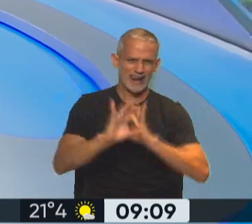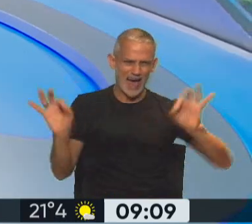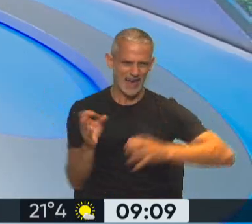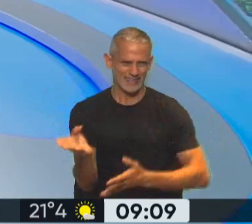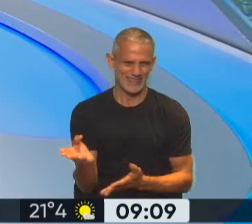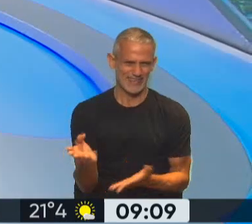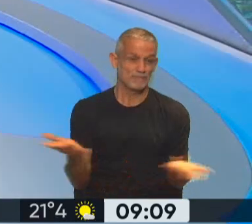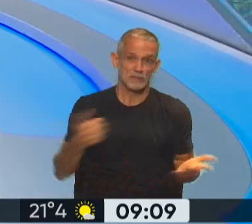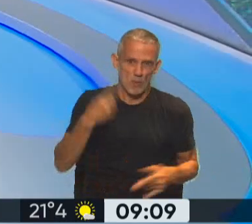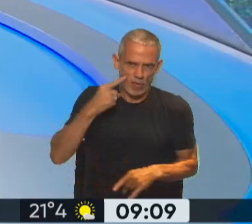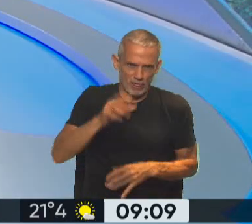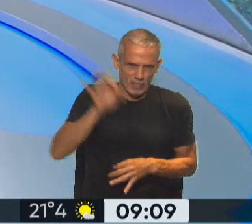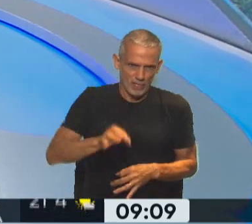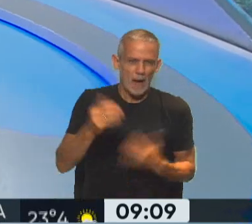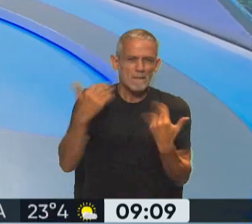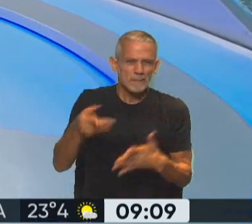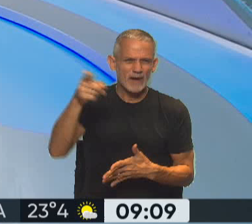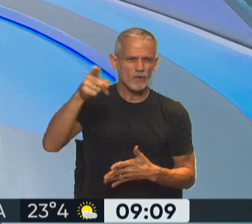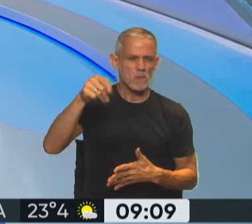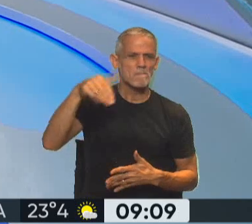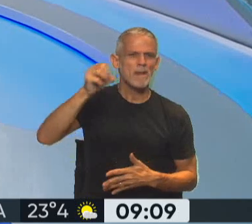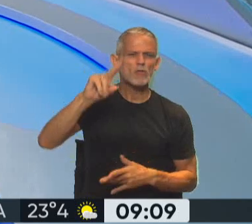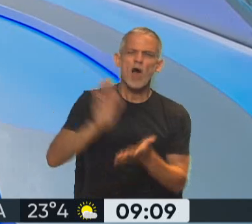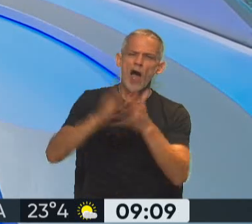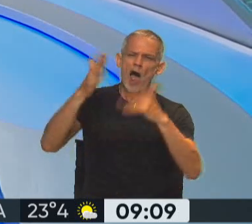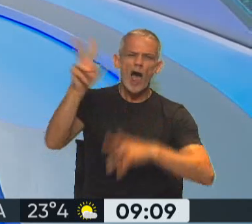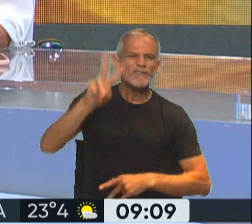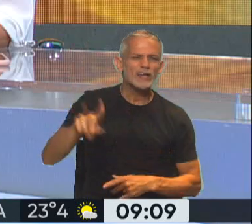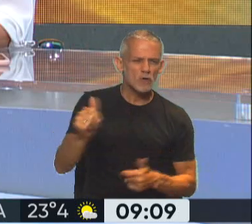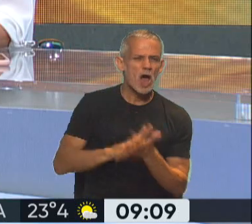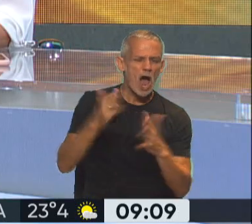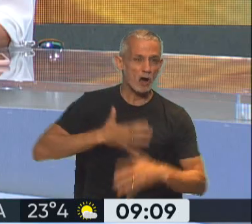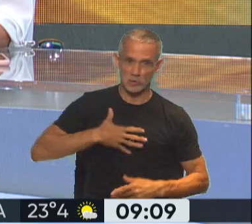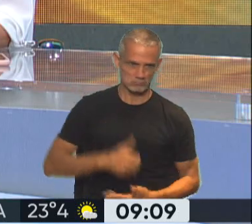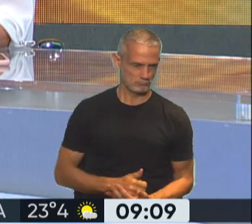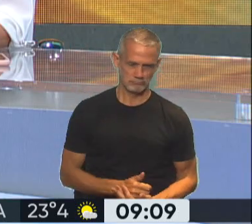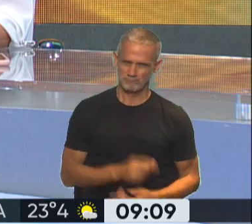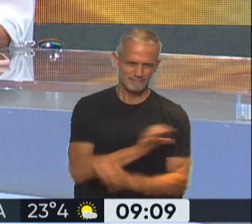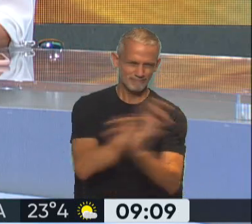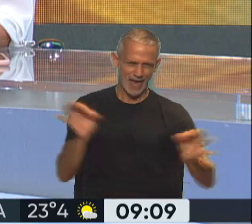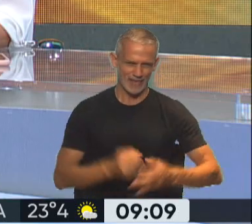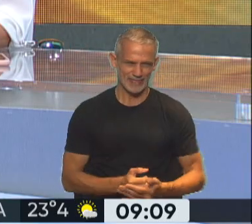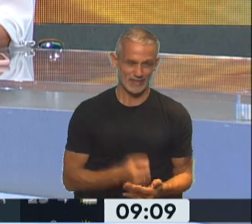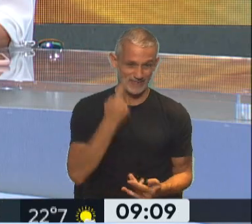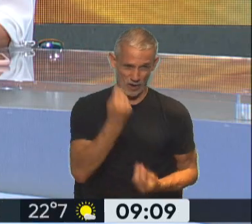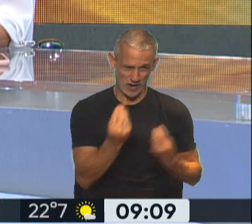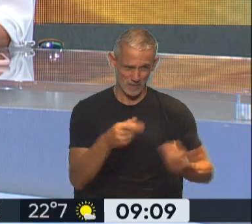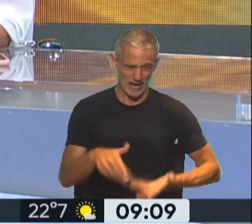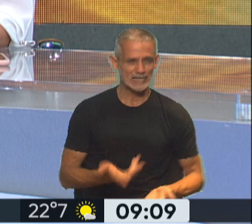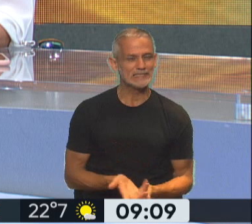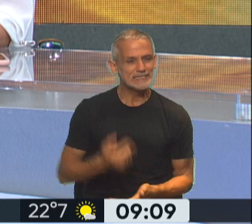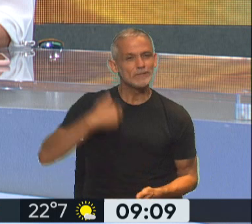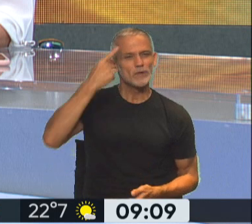si lo habrán no conozco a ninguno que esté a favor de la Venezuela que se vive en la presidencia de maduro yo creo que le tenía